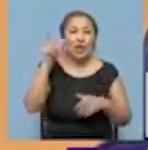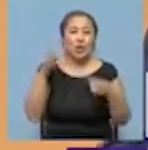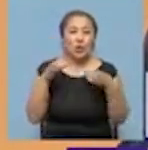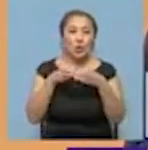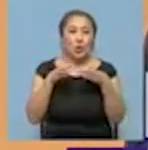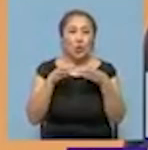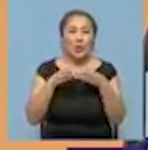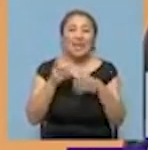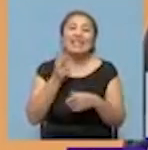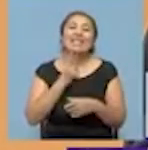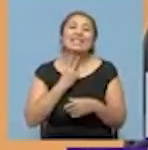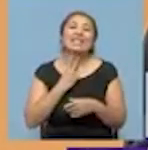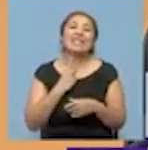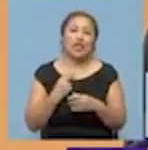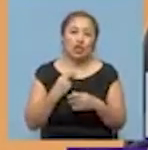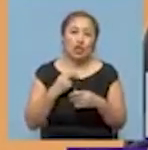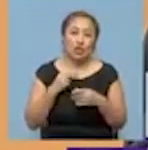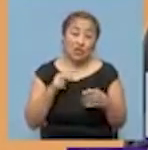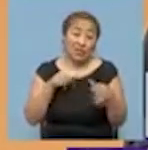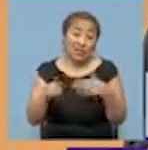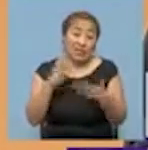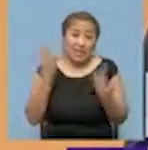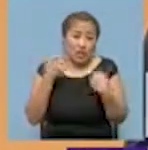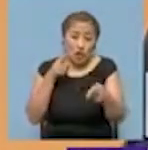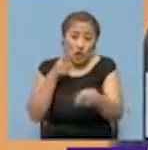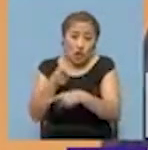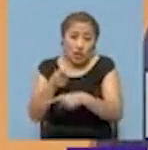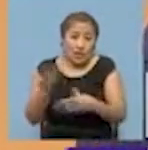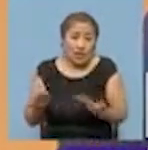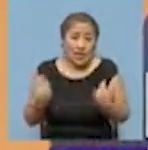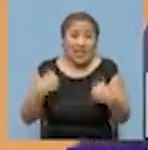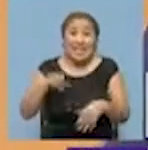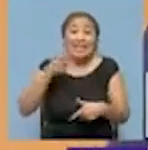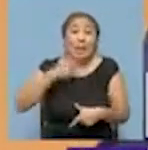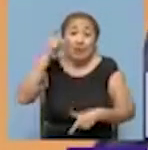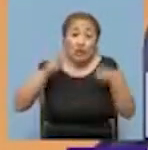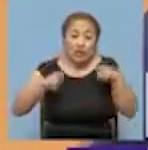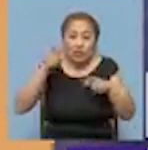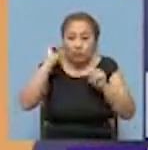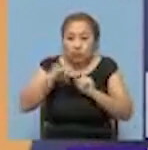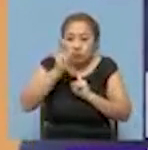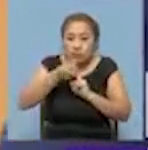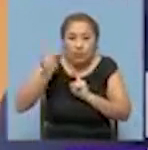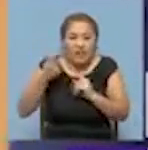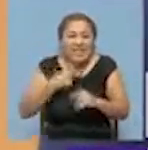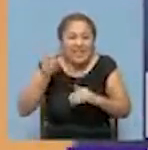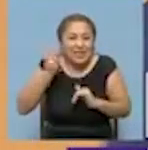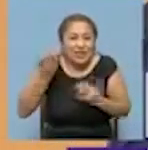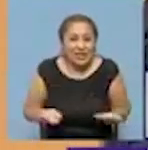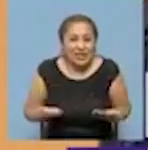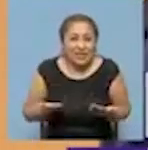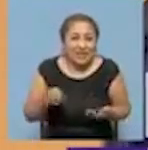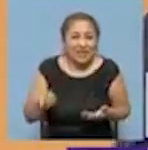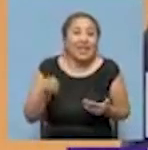deseo no el derecho al contrario contra el derecho natural pero el deseo de dominio sobre los otras naciones existe de que existe el hombre